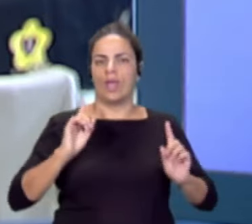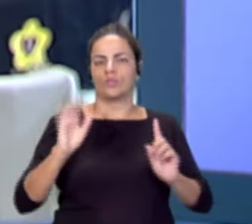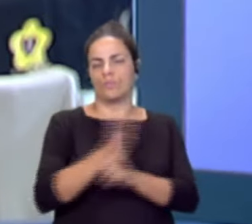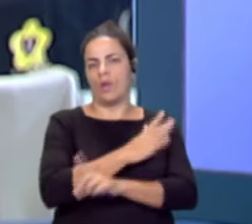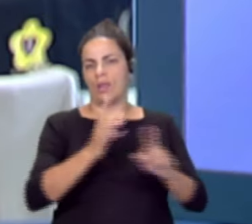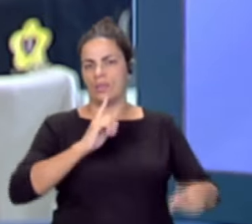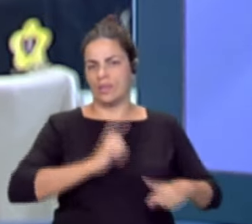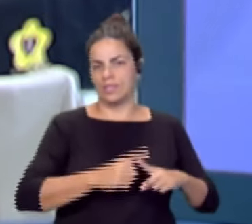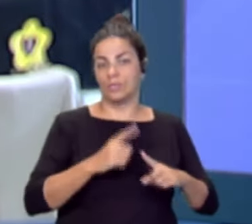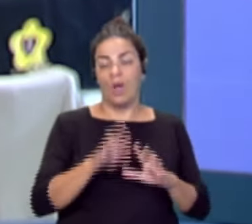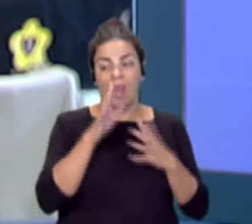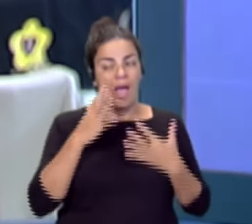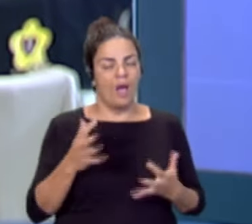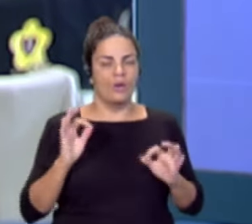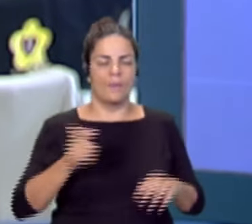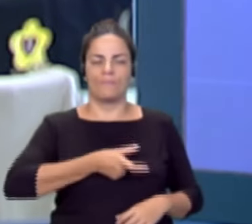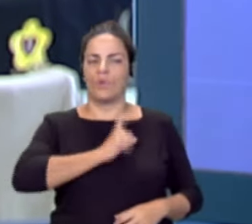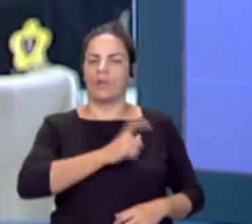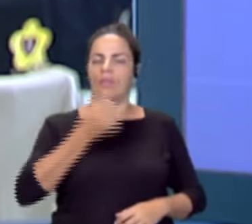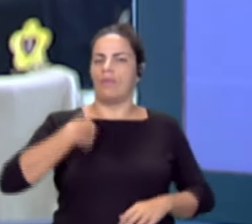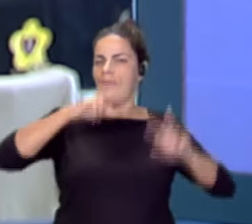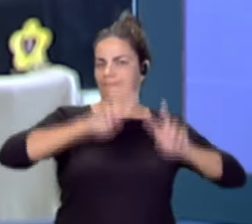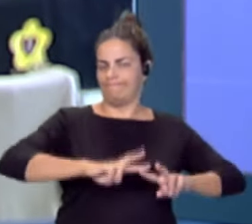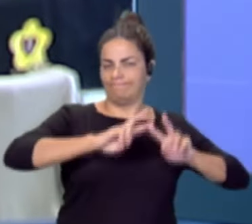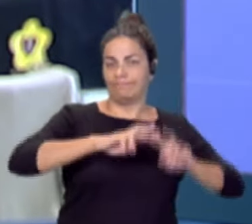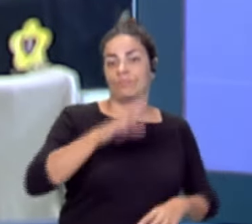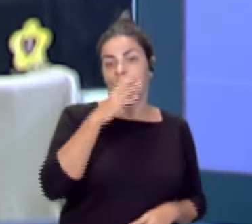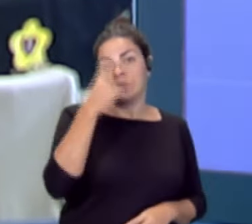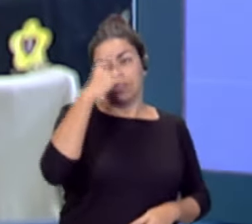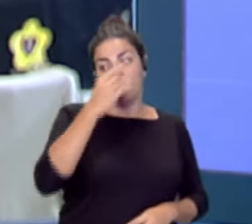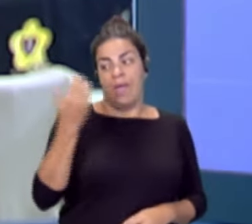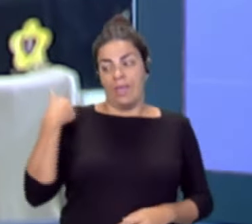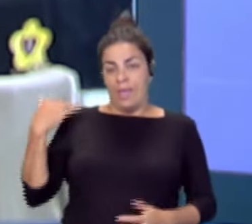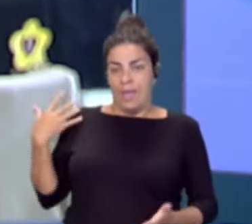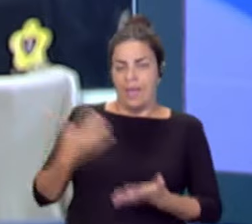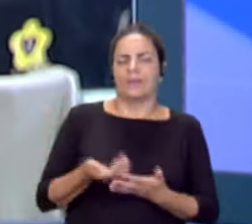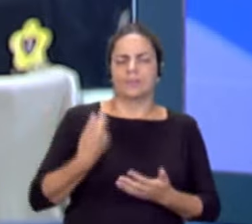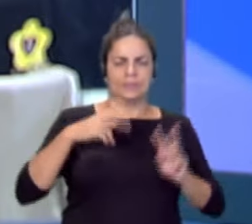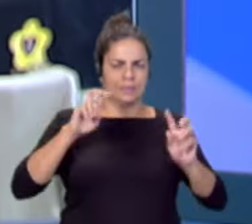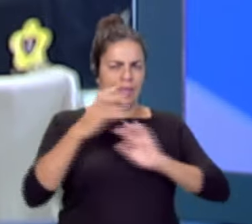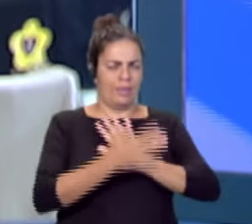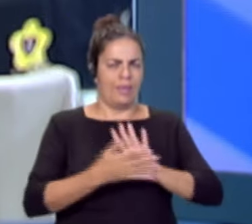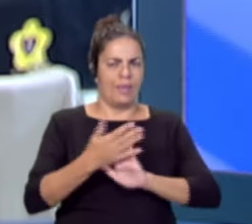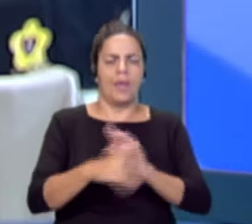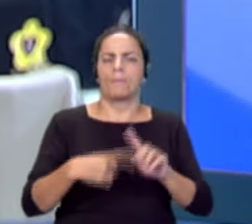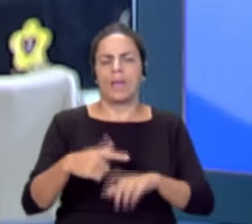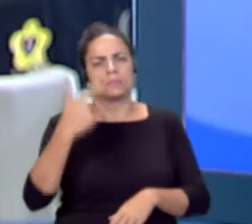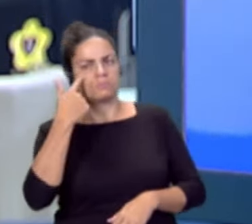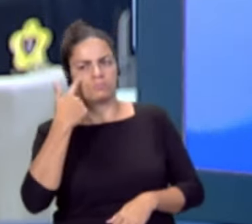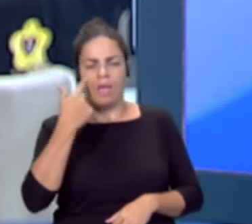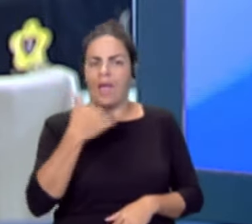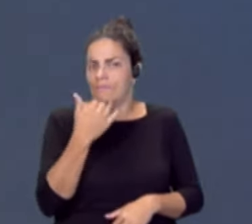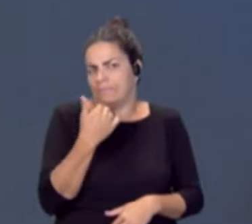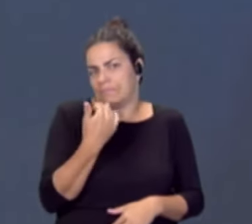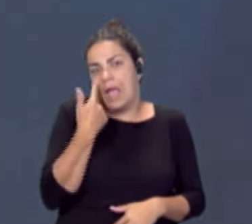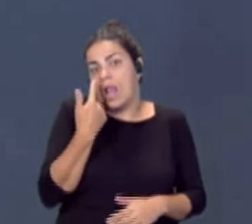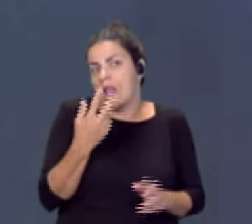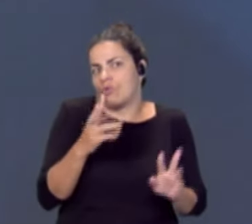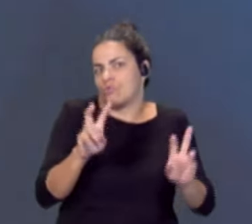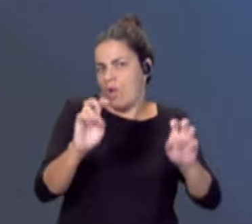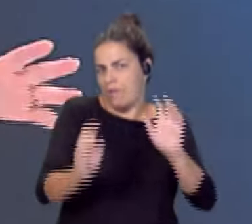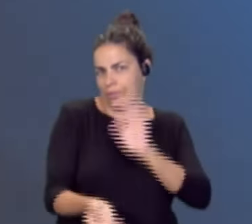policía está investigando. Ya sabes que desde ayer pues venimos tratando este tema y estaremos pendientes de cualquier novedad. Sí, por